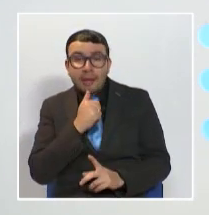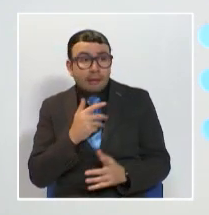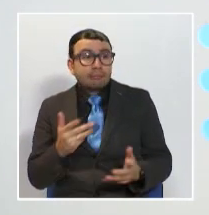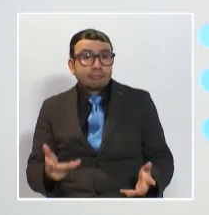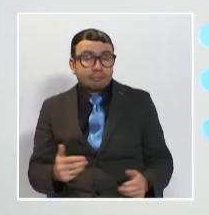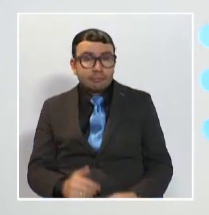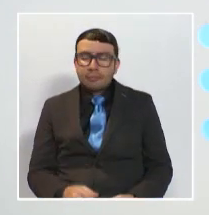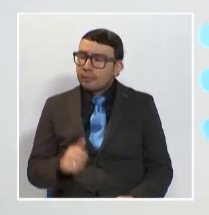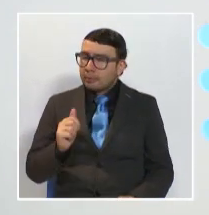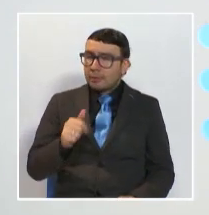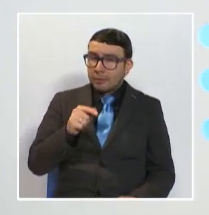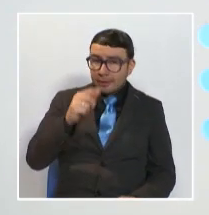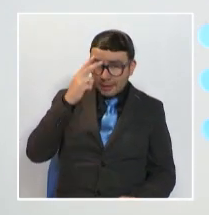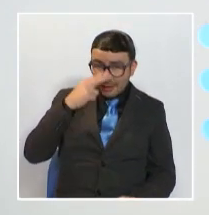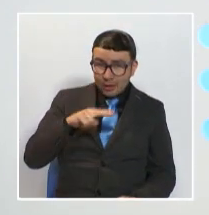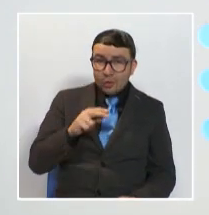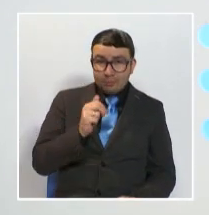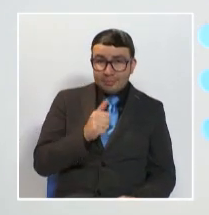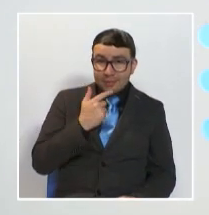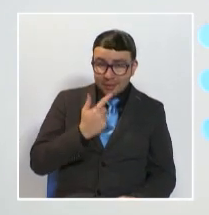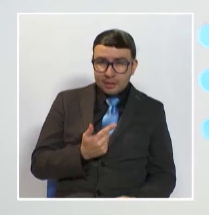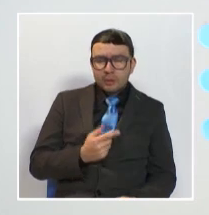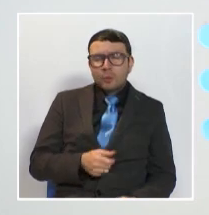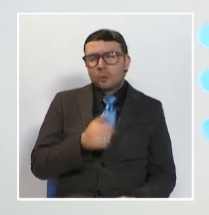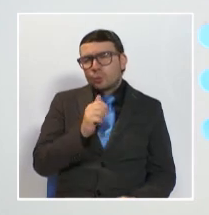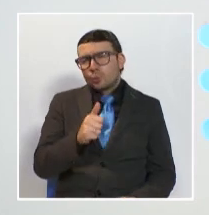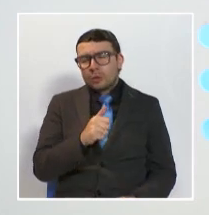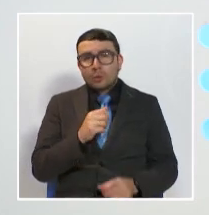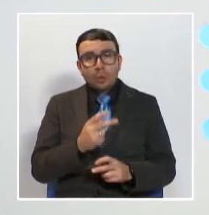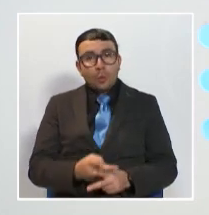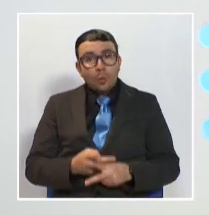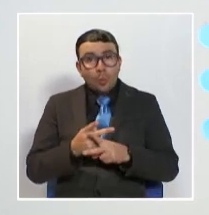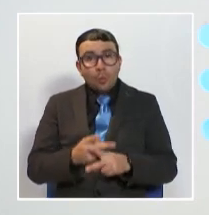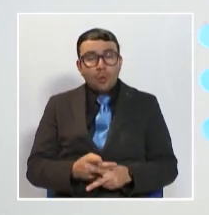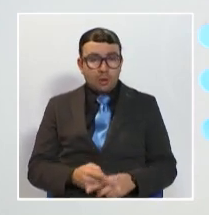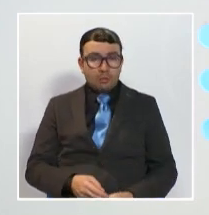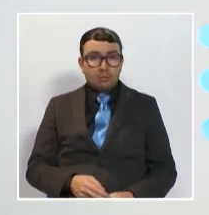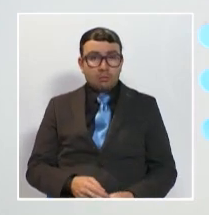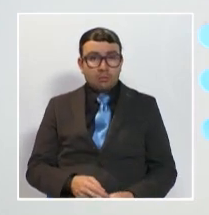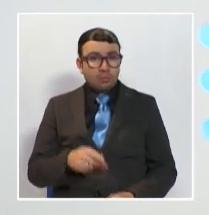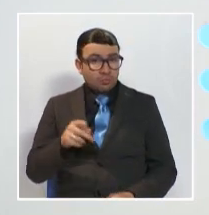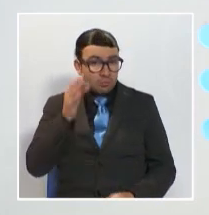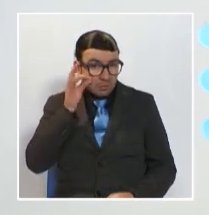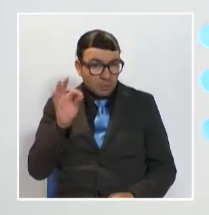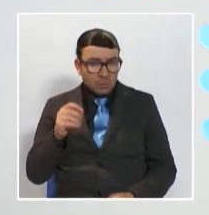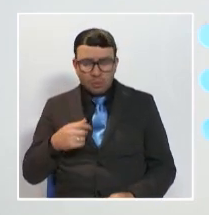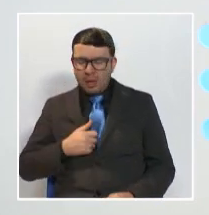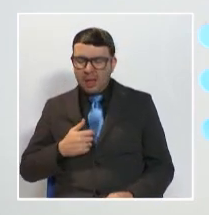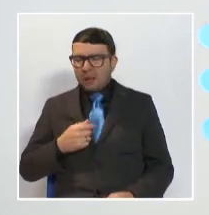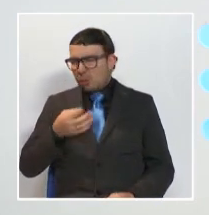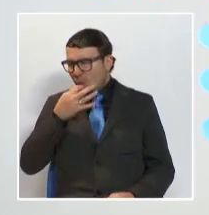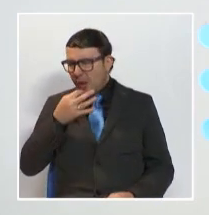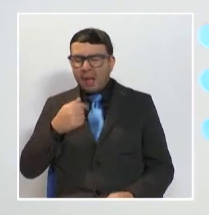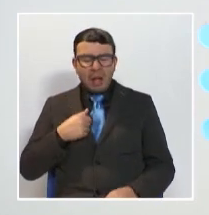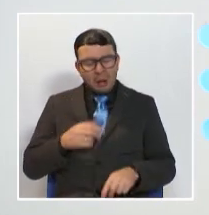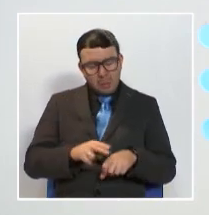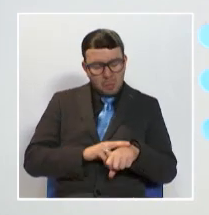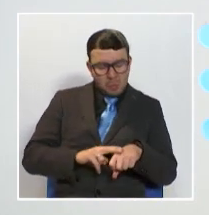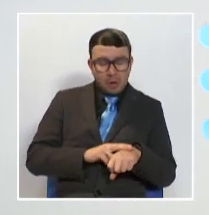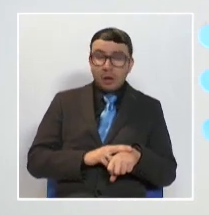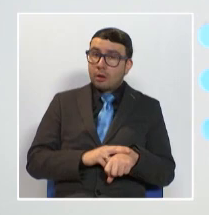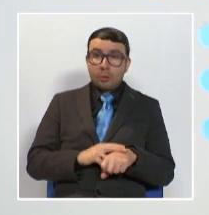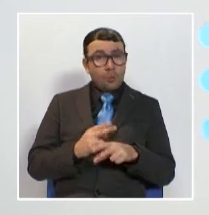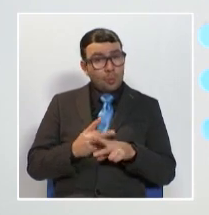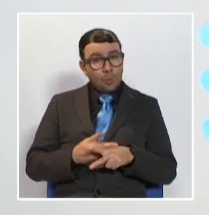que dice mi hijo es, tengan cuidado con ese tema de estarse medicando sin saber qué tienen. Esto que mostró